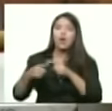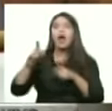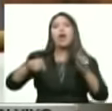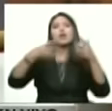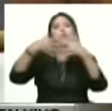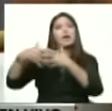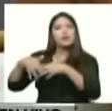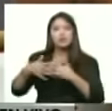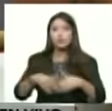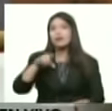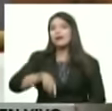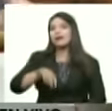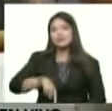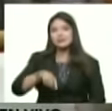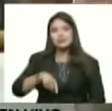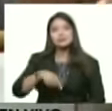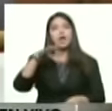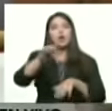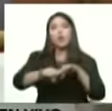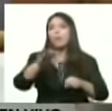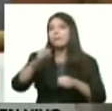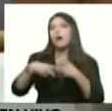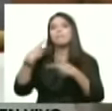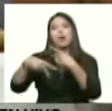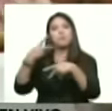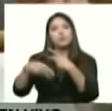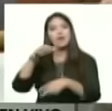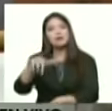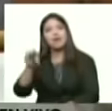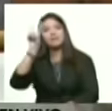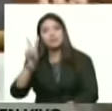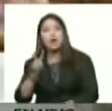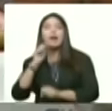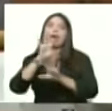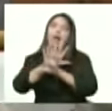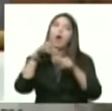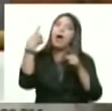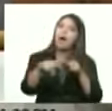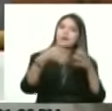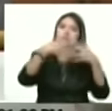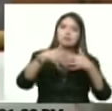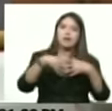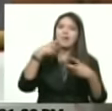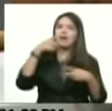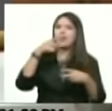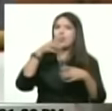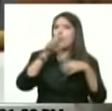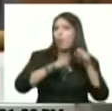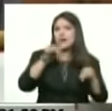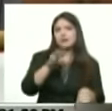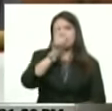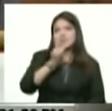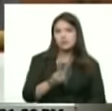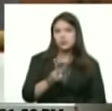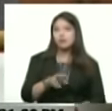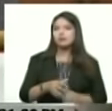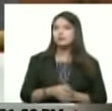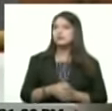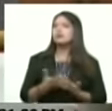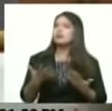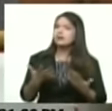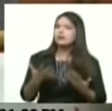industrias en las cuales requieren de materias primas para ser procesadas en el país. Obviamente hay otras industrias que procesan materia prima nacional. ¿Es materia prima